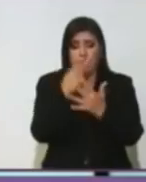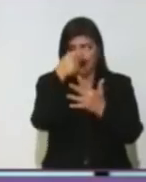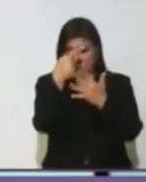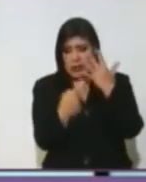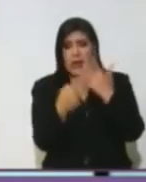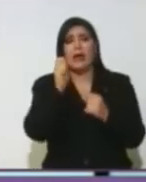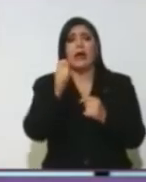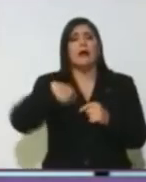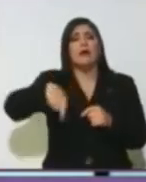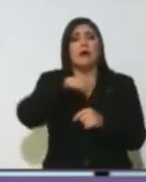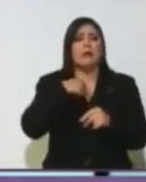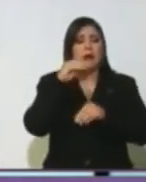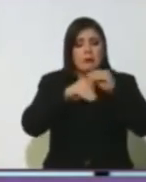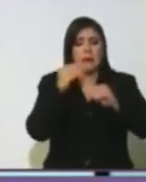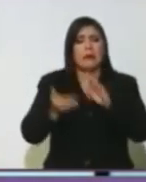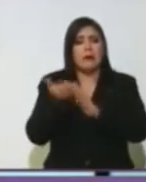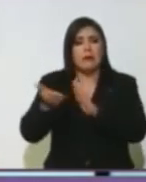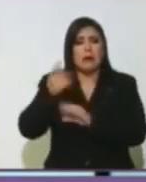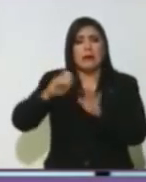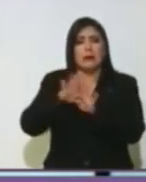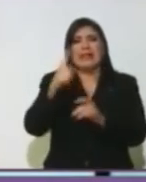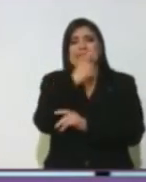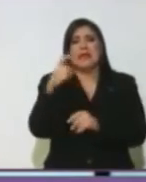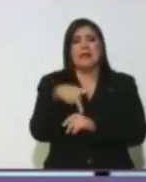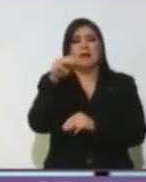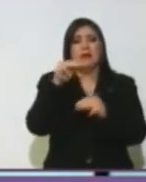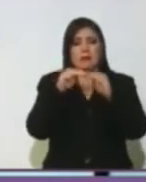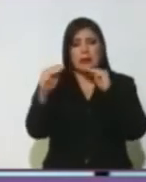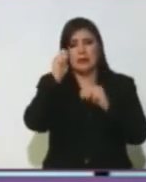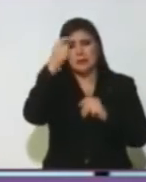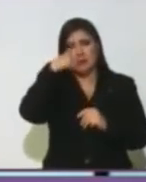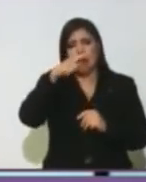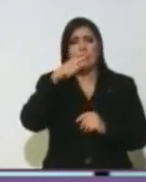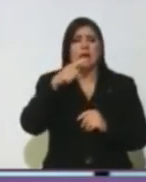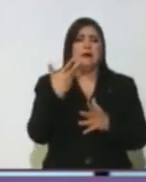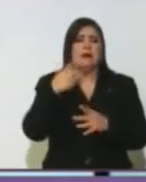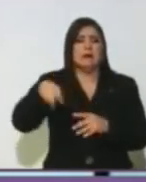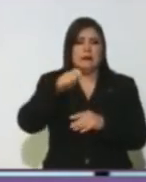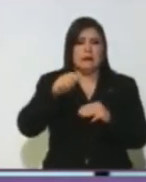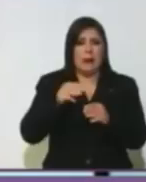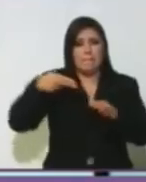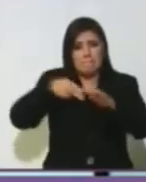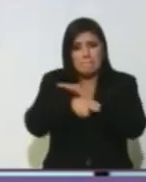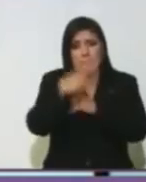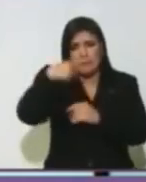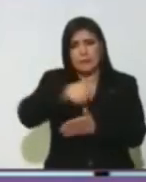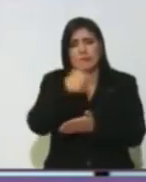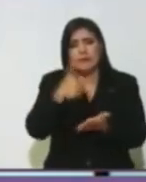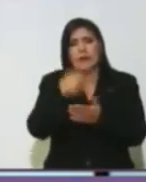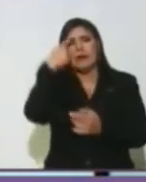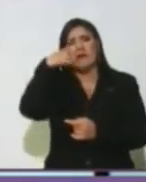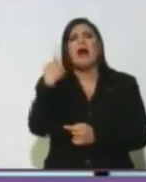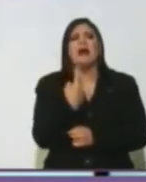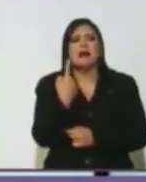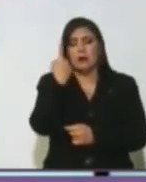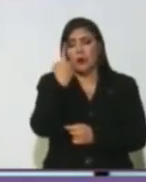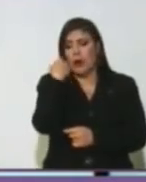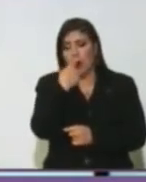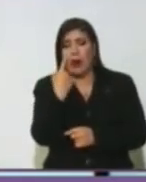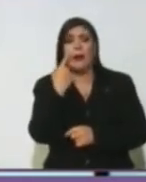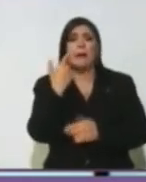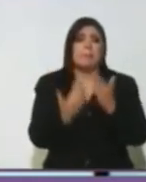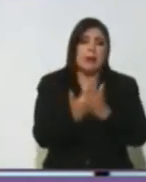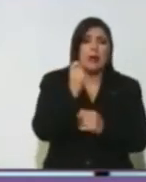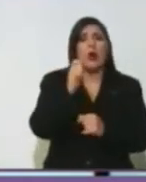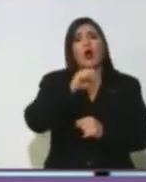100 kilómetros de metro en la ciudad para que para que tu familia tenga una hora en la mañana y otra en la tarde